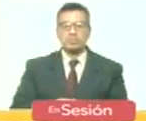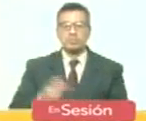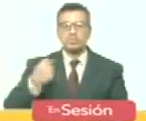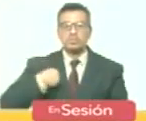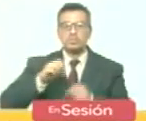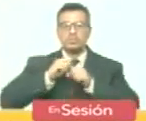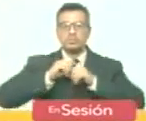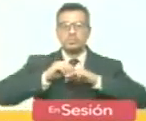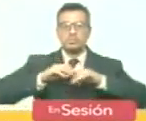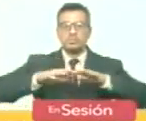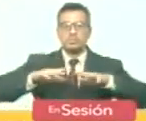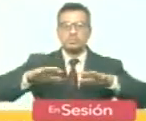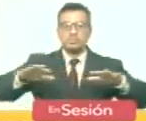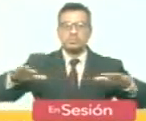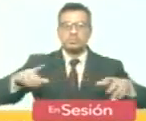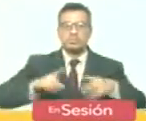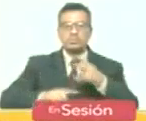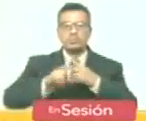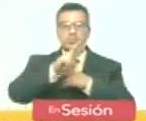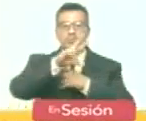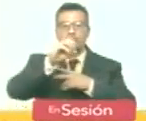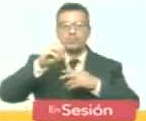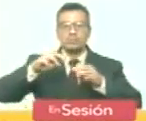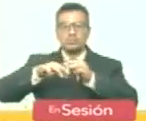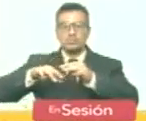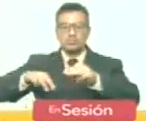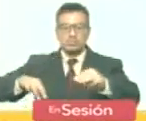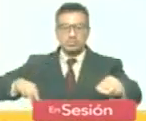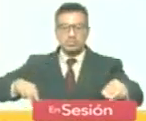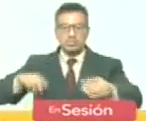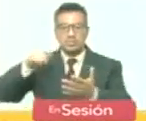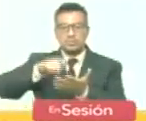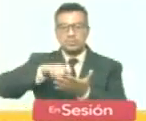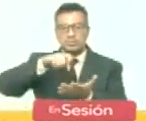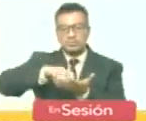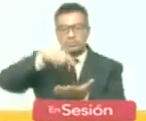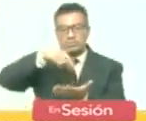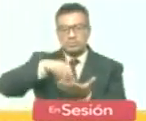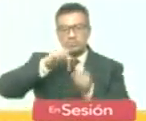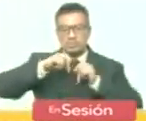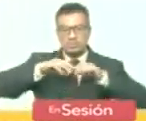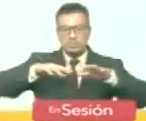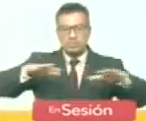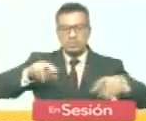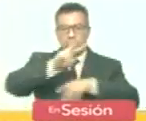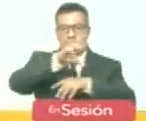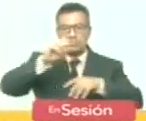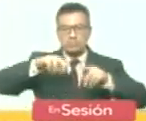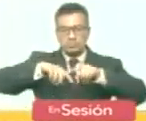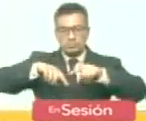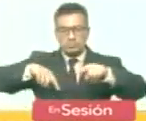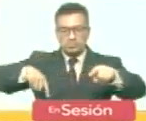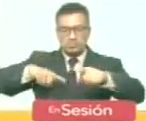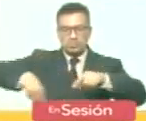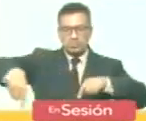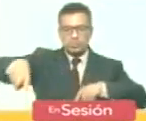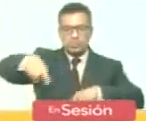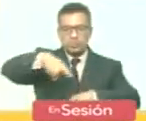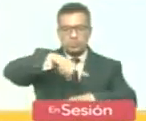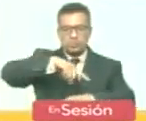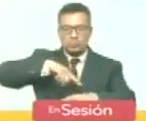onda expansiva que llega a los 200 metros desde el punto en que ese explosivo ocurrió. Y